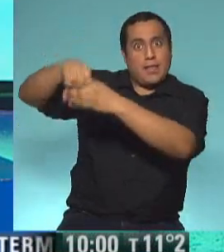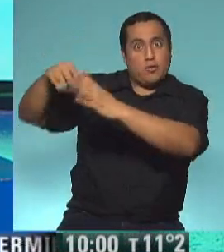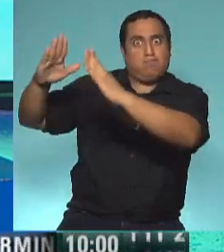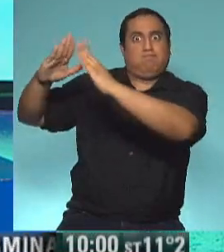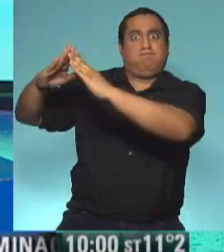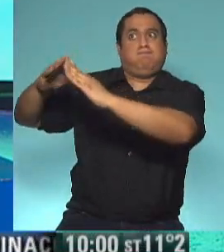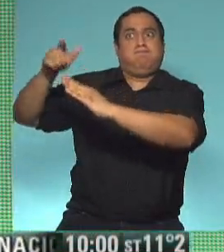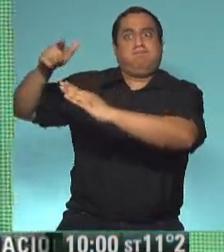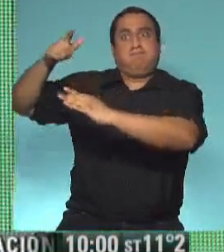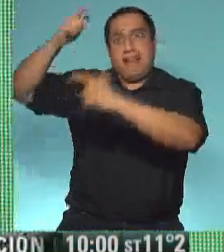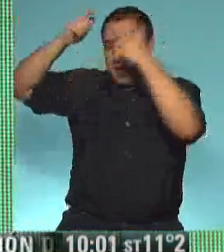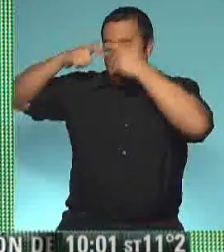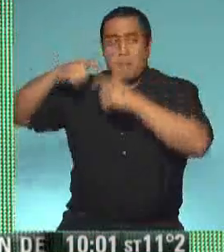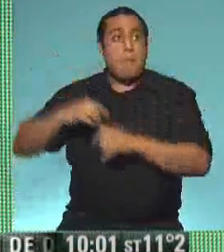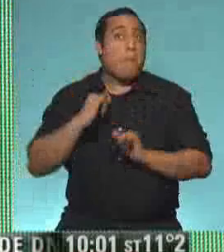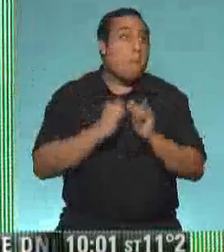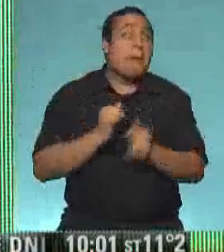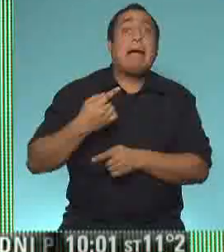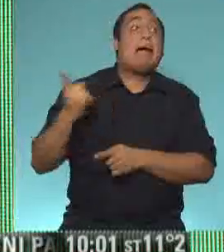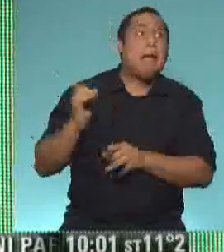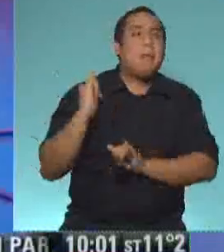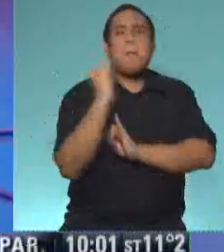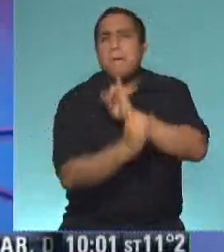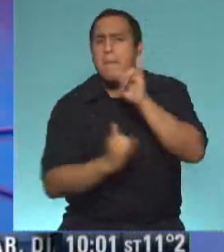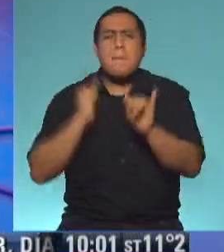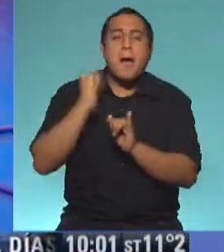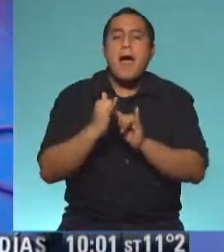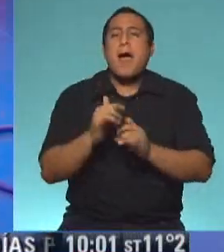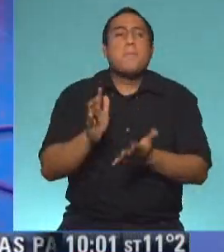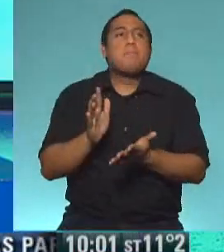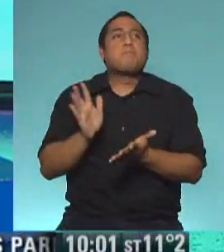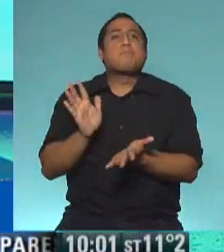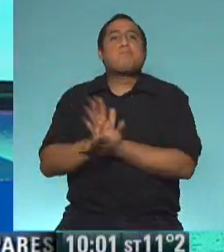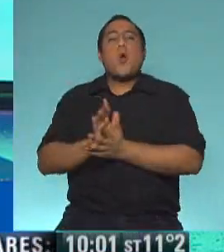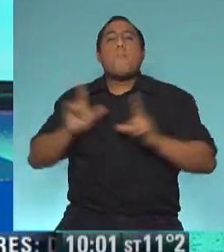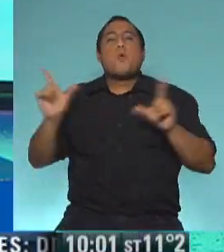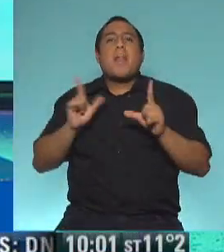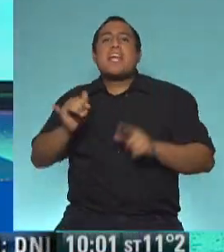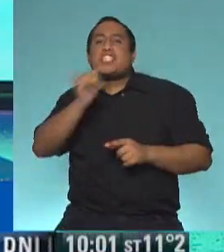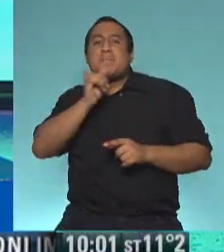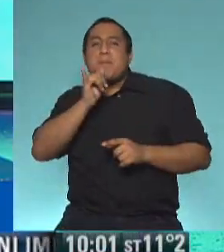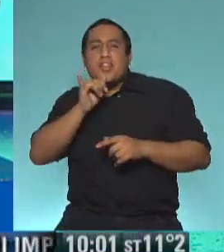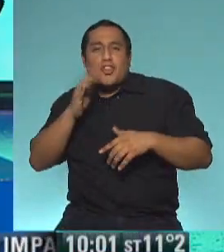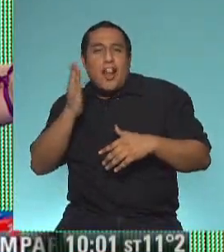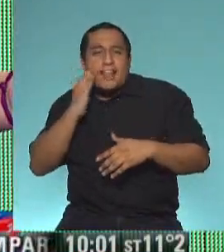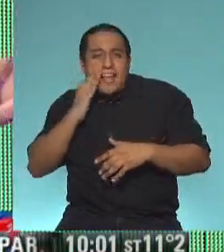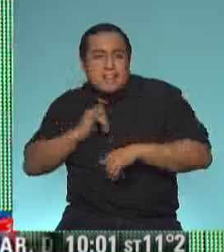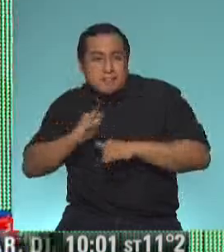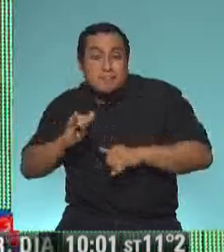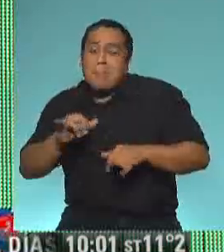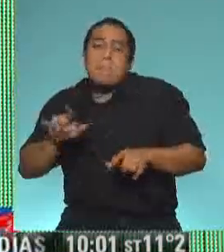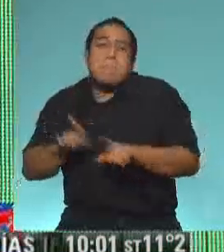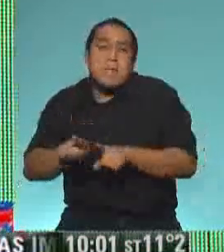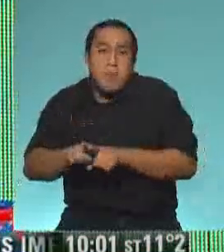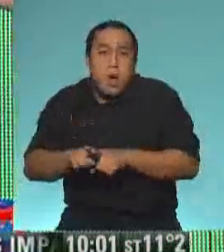En los palacios. Contaban todos los secretos de los reyes. Era como el programa de Chimentos de la Tarde. Claro. Entonces, claro.